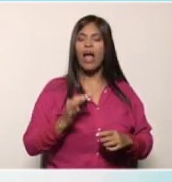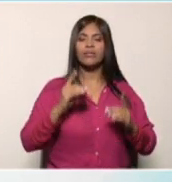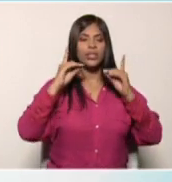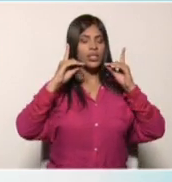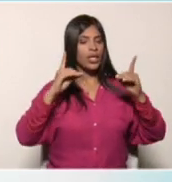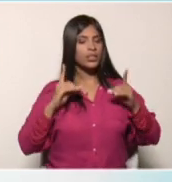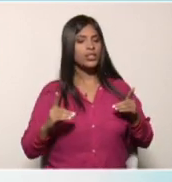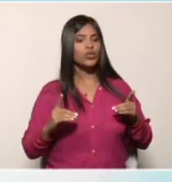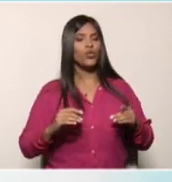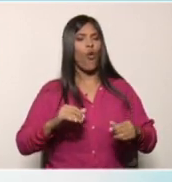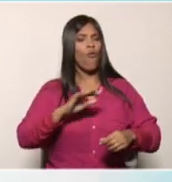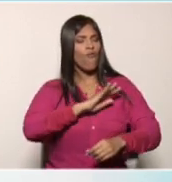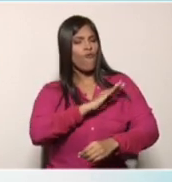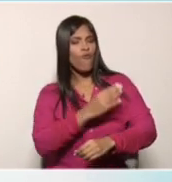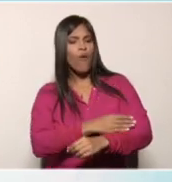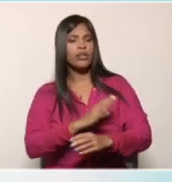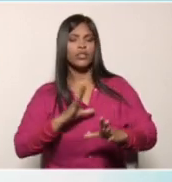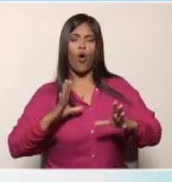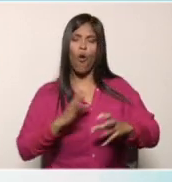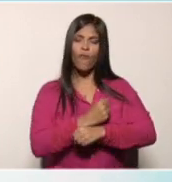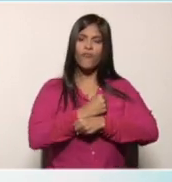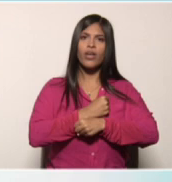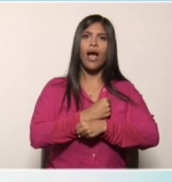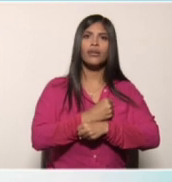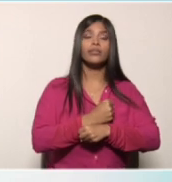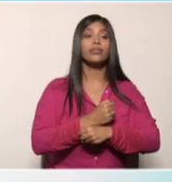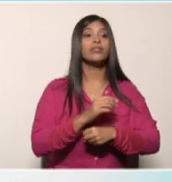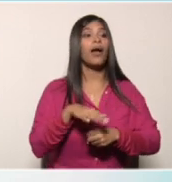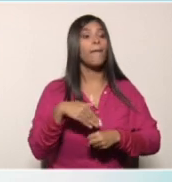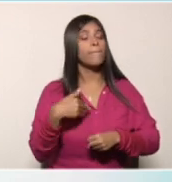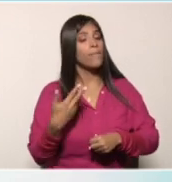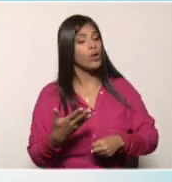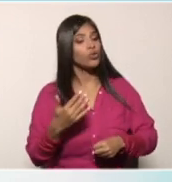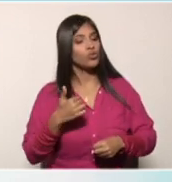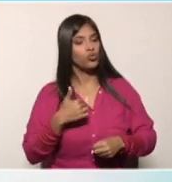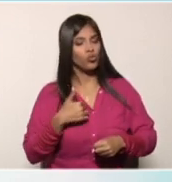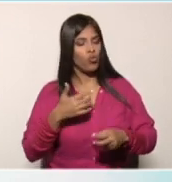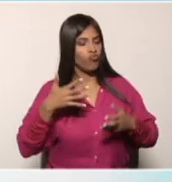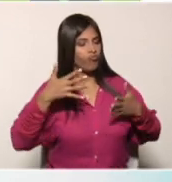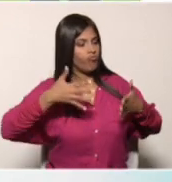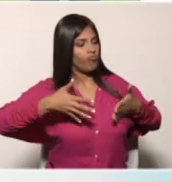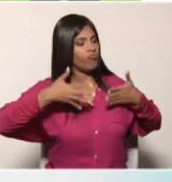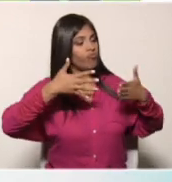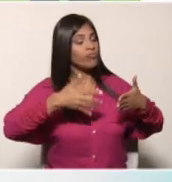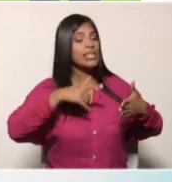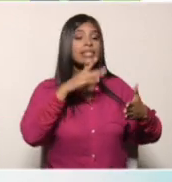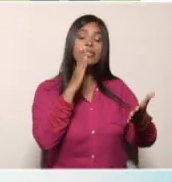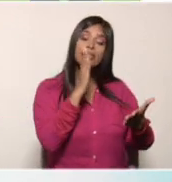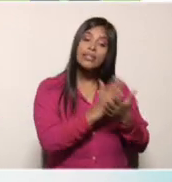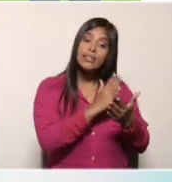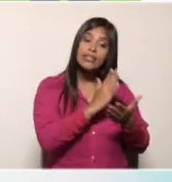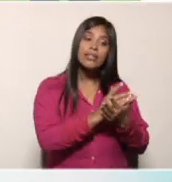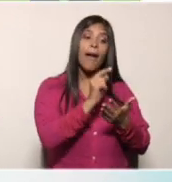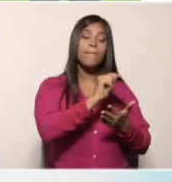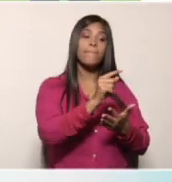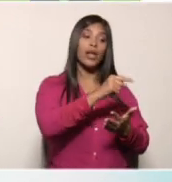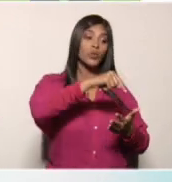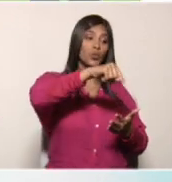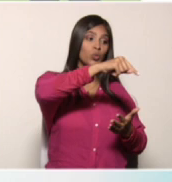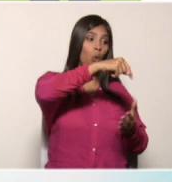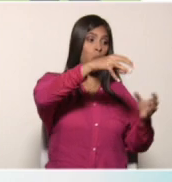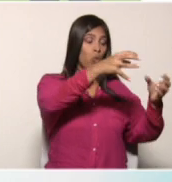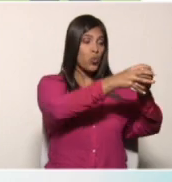decisión, certeza y confianza. Por tanto, les recomiendo que siempre mantengan entre